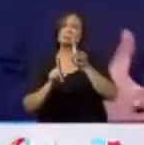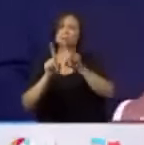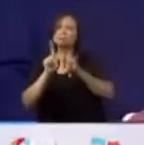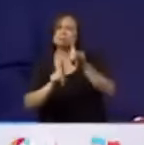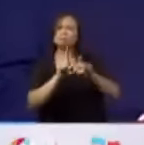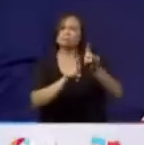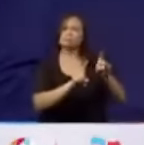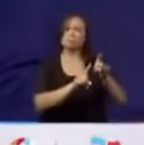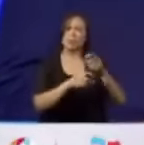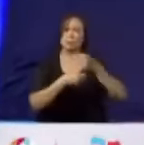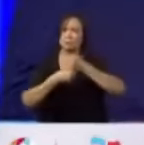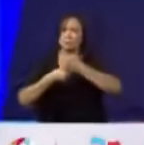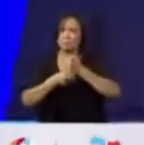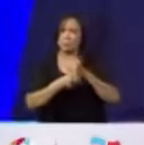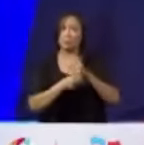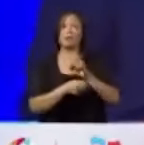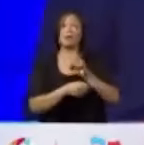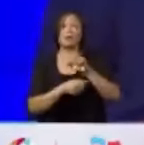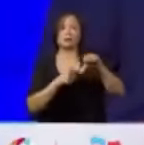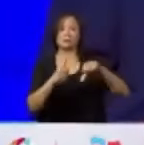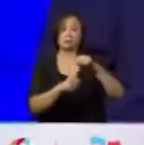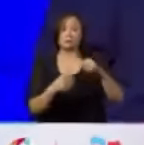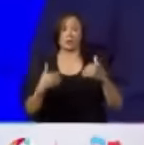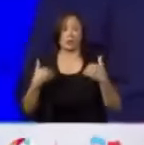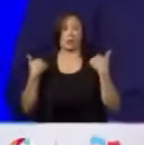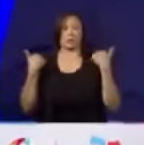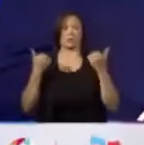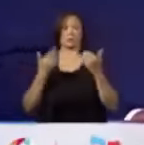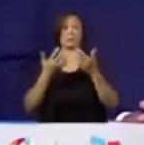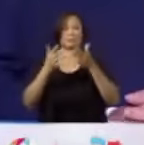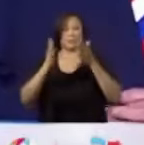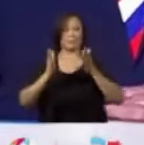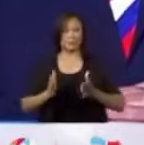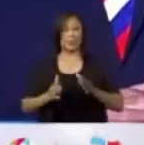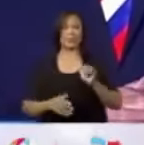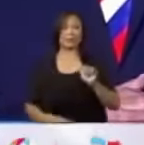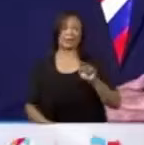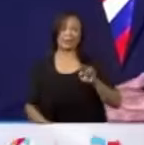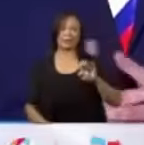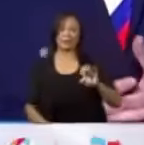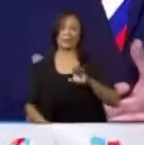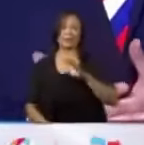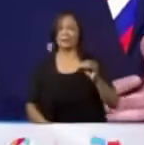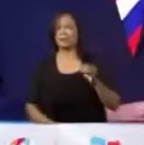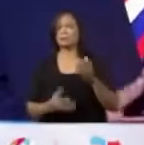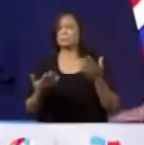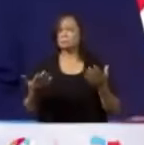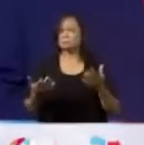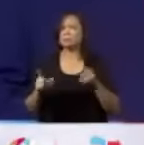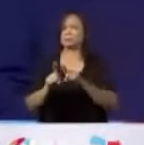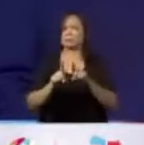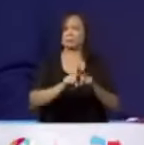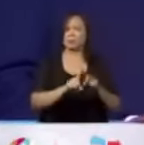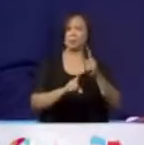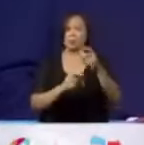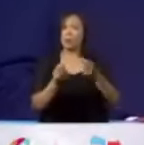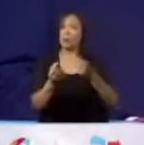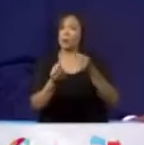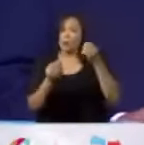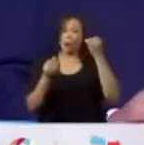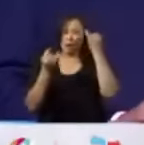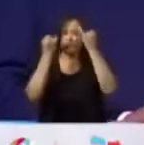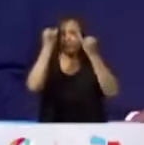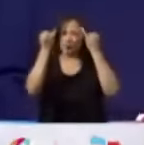consultas elaboradas por la Asociación de Jóvenes Empresarios ANGE y las mismas cuentan también con el